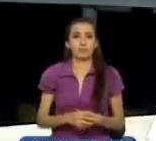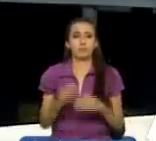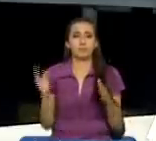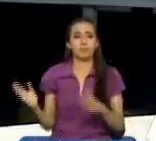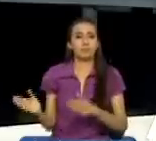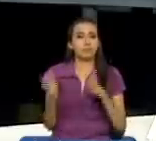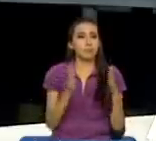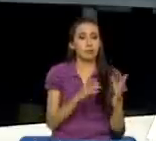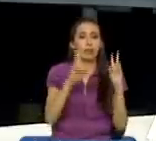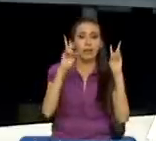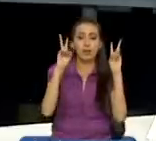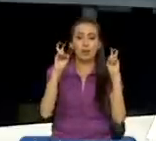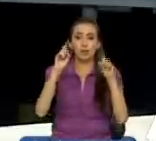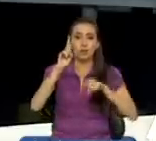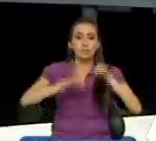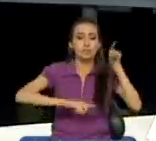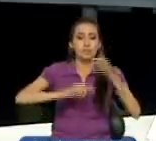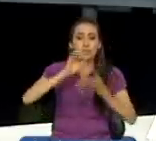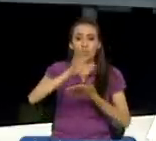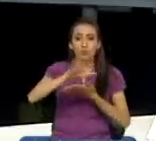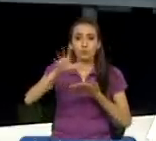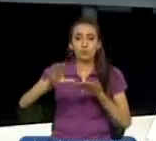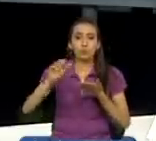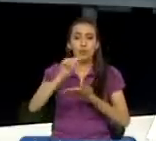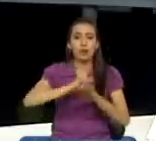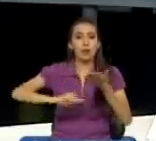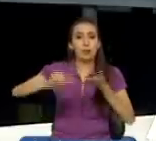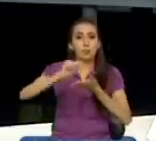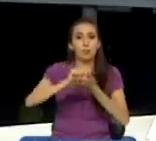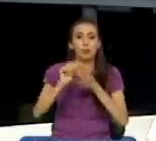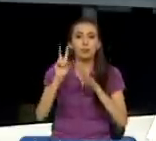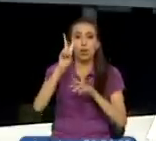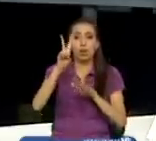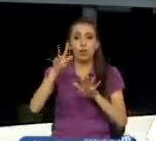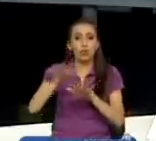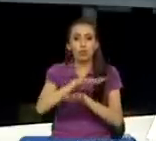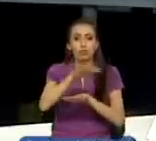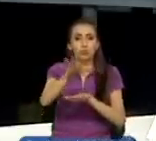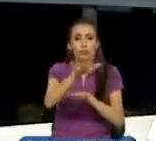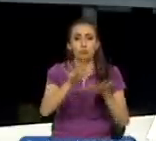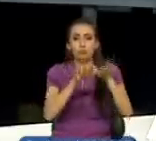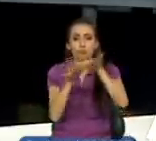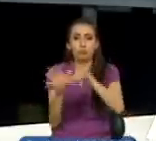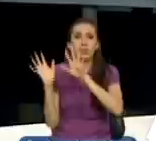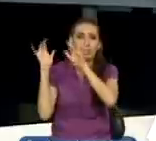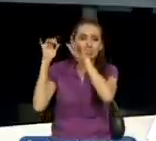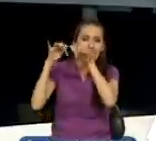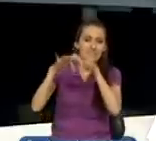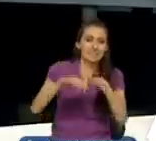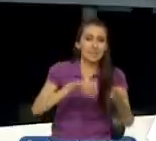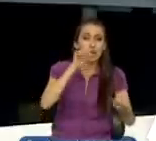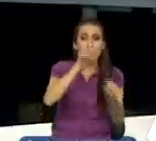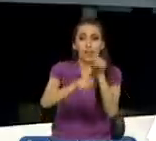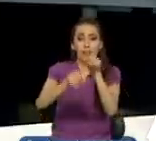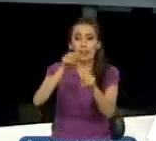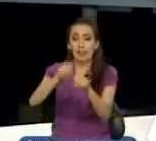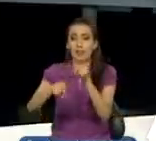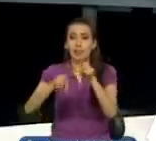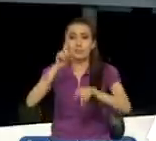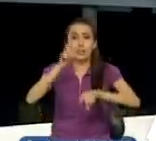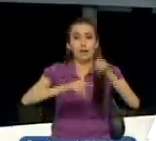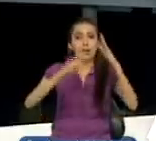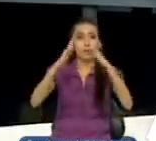otro tema en varios cantones de la provincia de la suay el desbordamiento de dos ríos y deslaves de tierra provocaron daños en decenas de